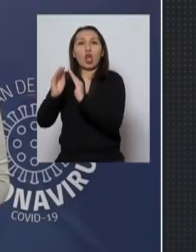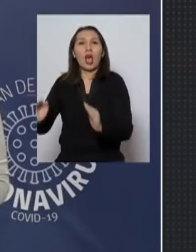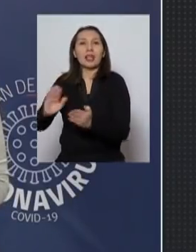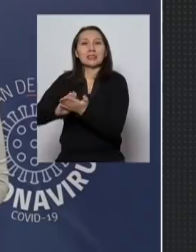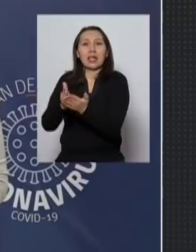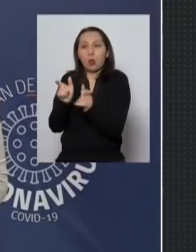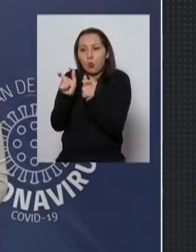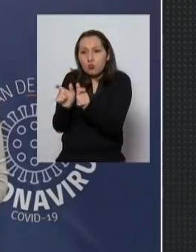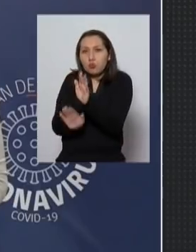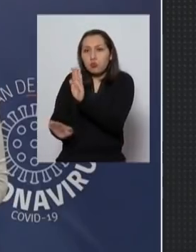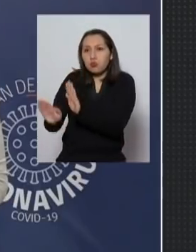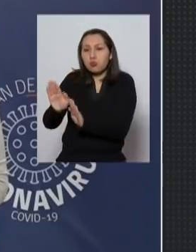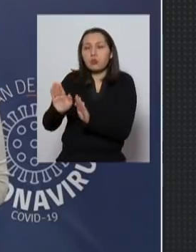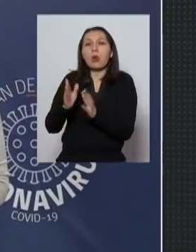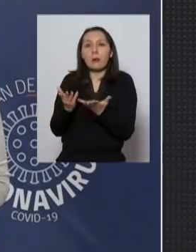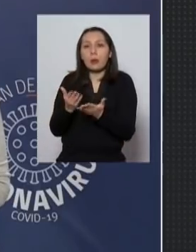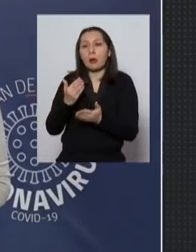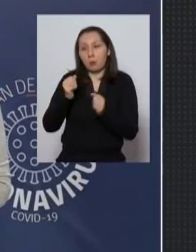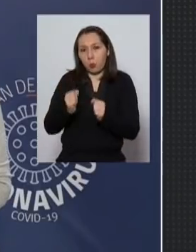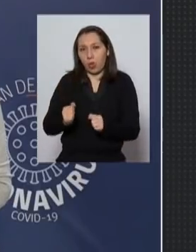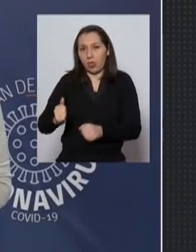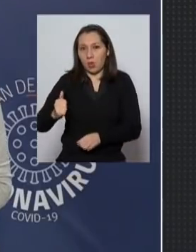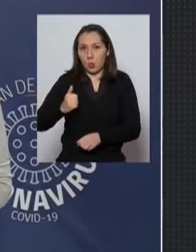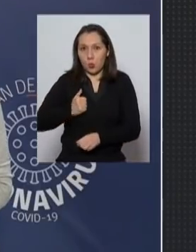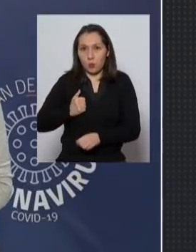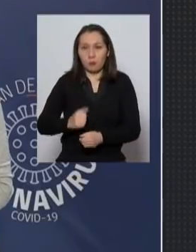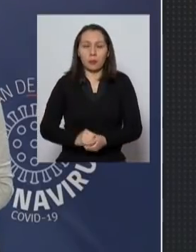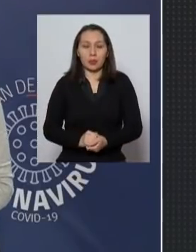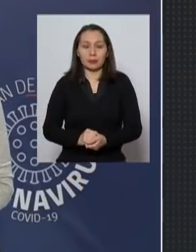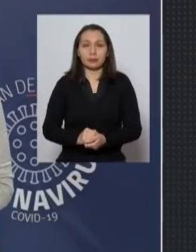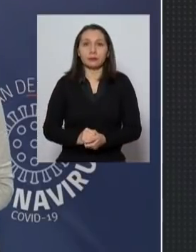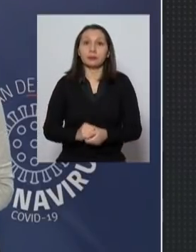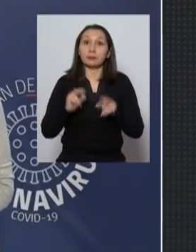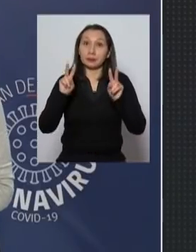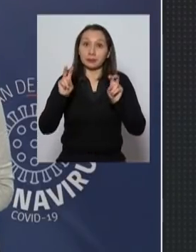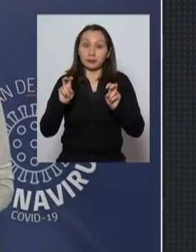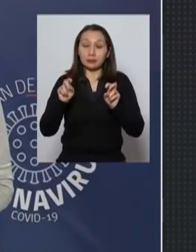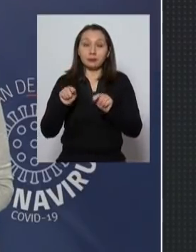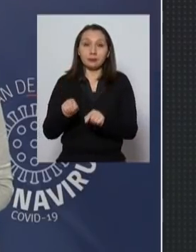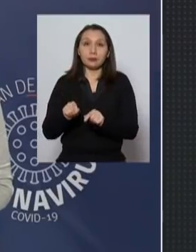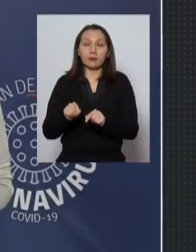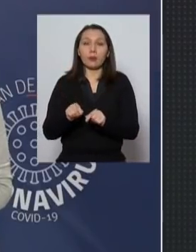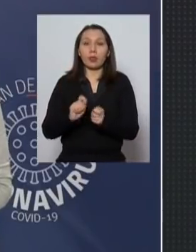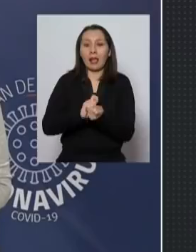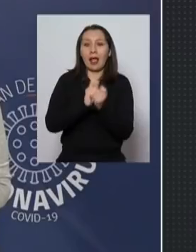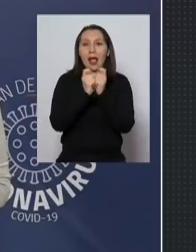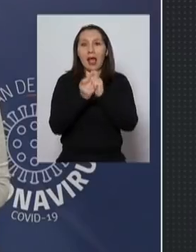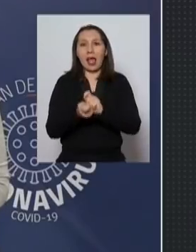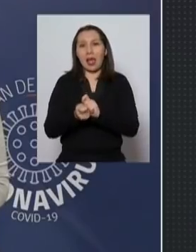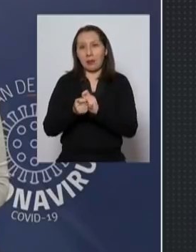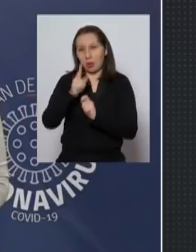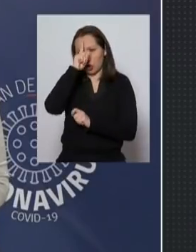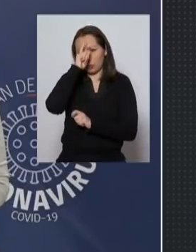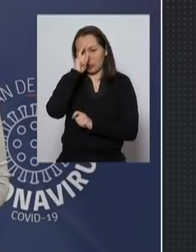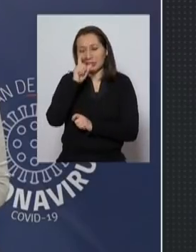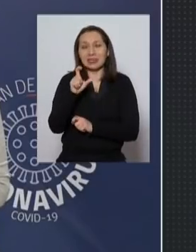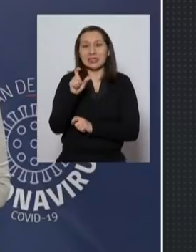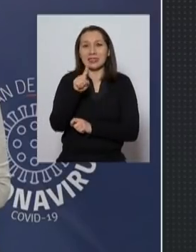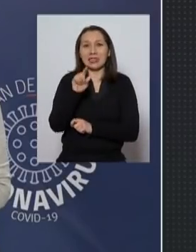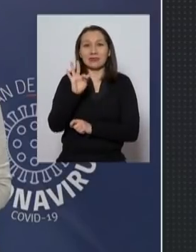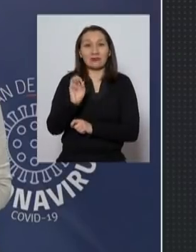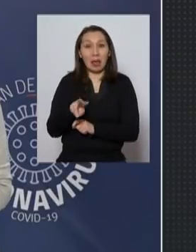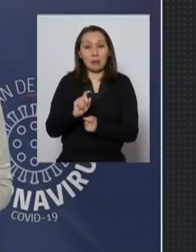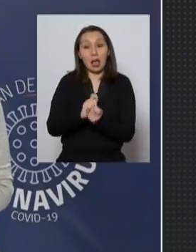estas residencias sanitarias de manera tal de cumplir. En relación a conversión de centros de salud familiar y otro, lo